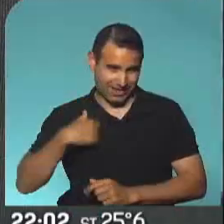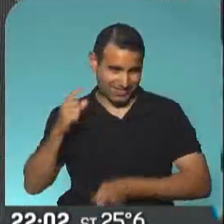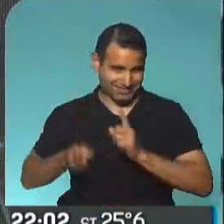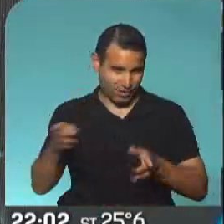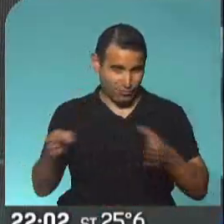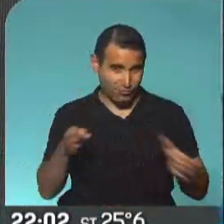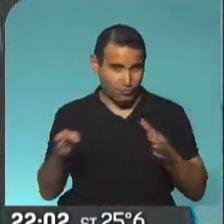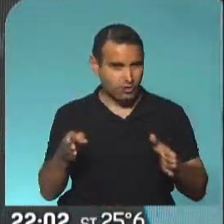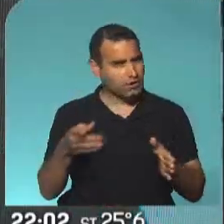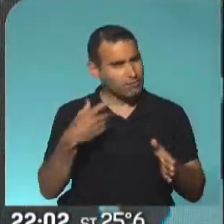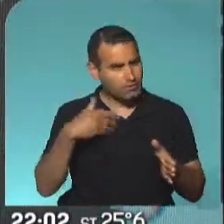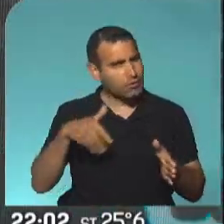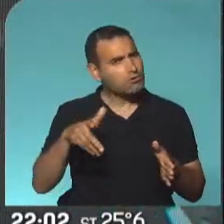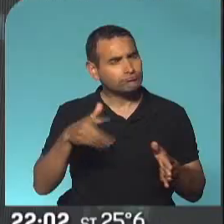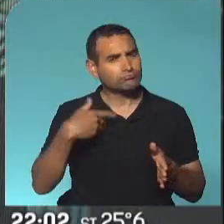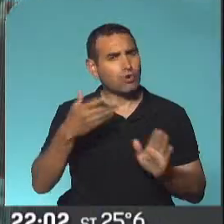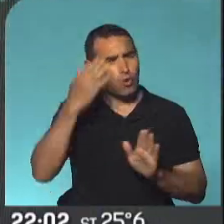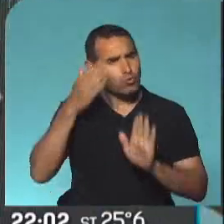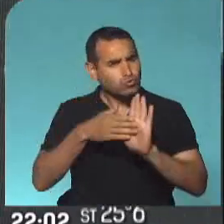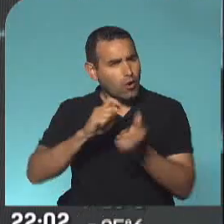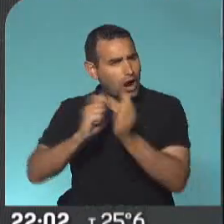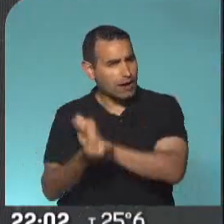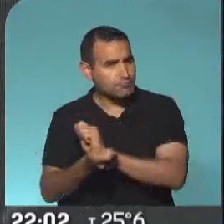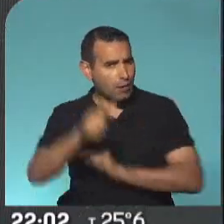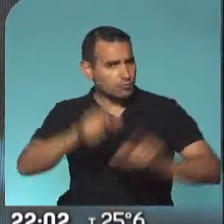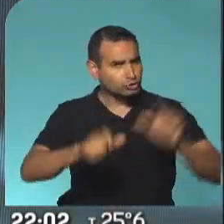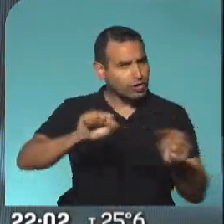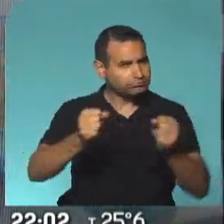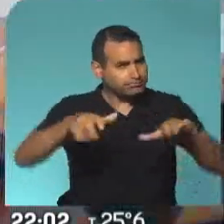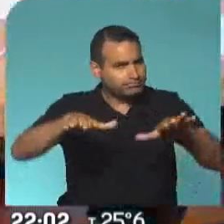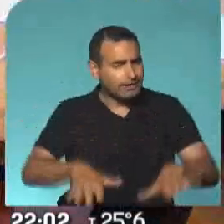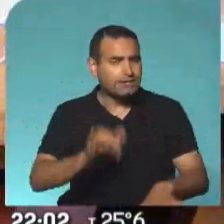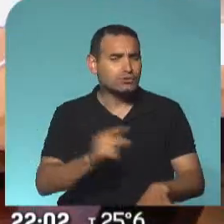alcanzar esto para que afloje la presión en las calles? Lo analizamos en un rato.